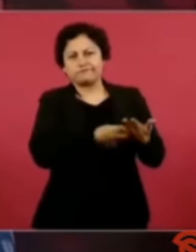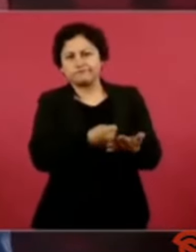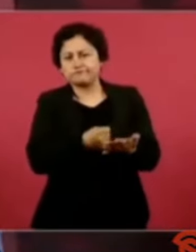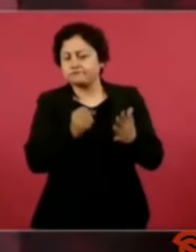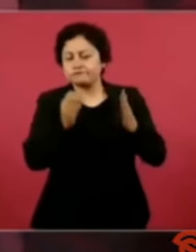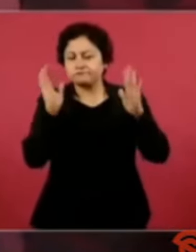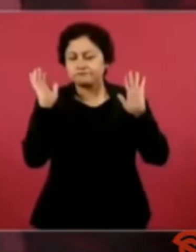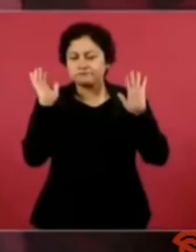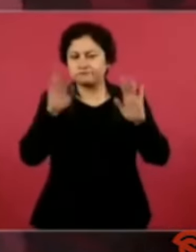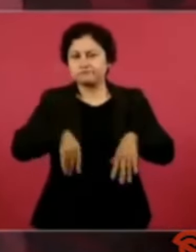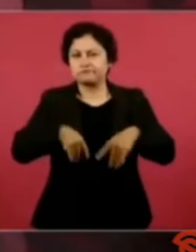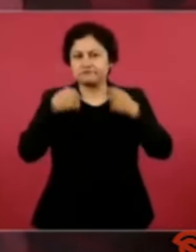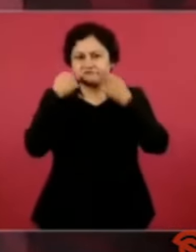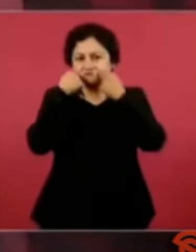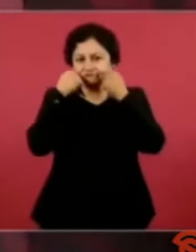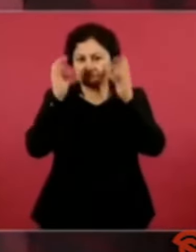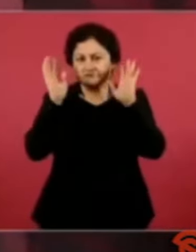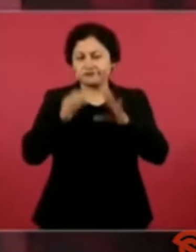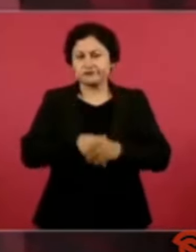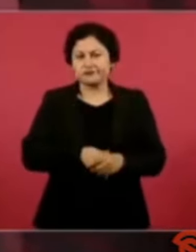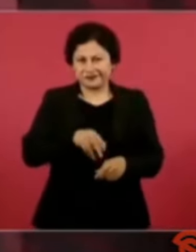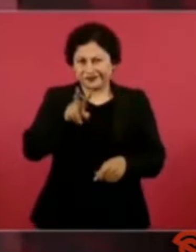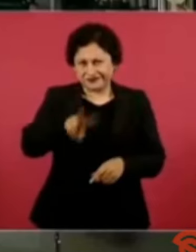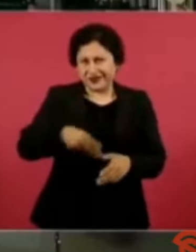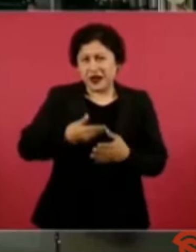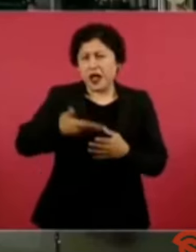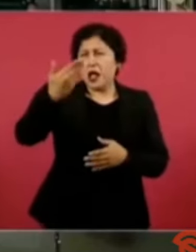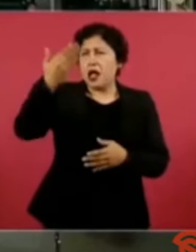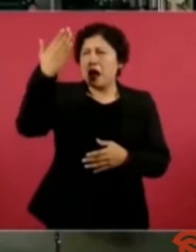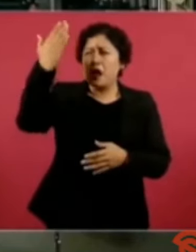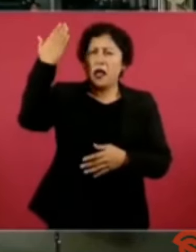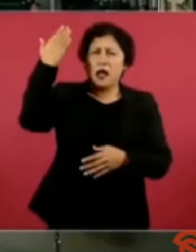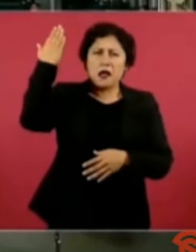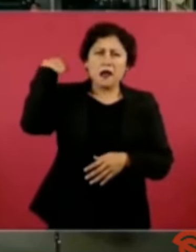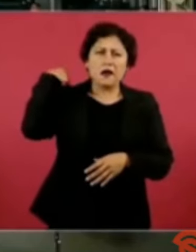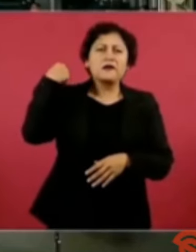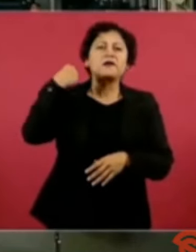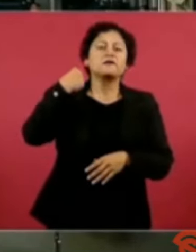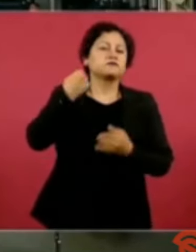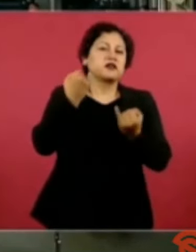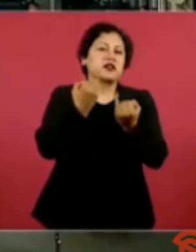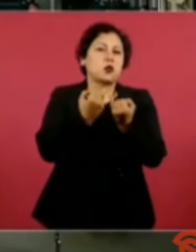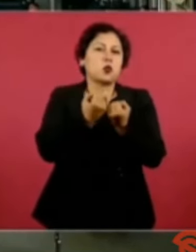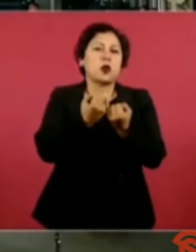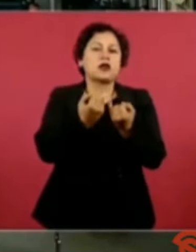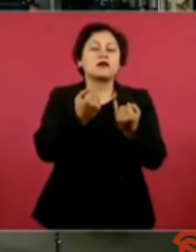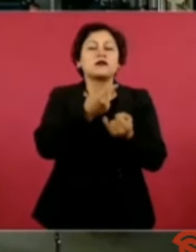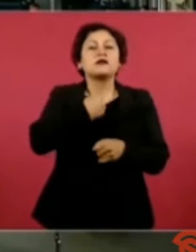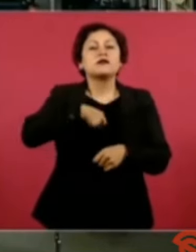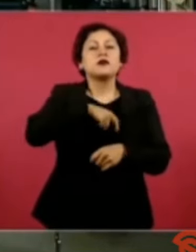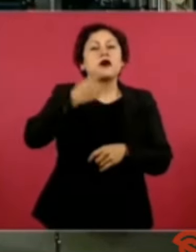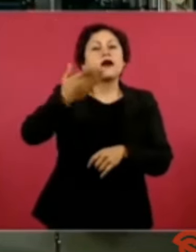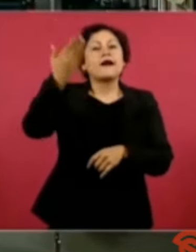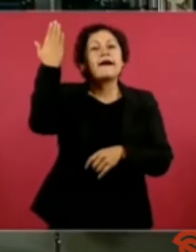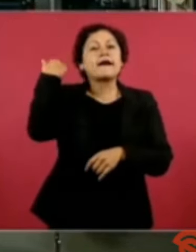Era como cuando empezábamos nosotros allá en Tabasco y yo decía